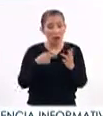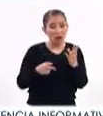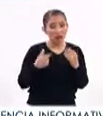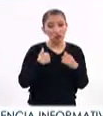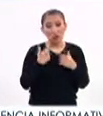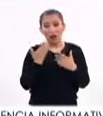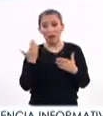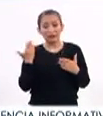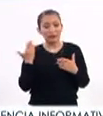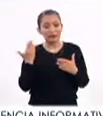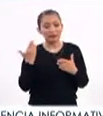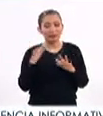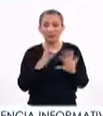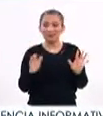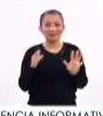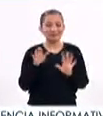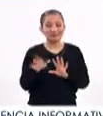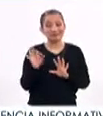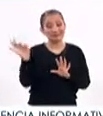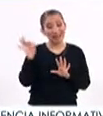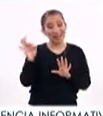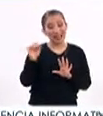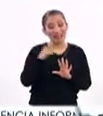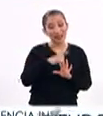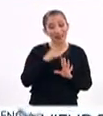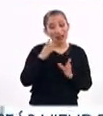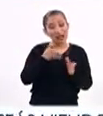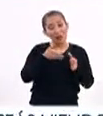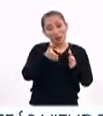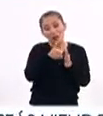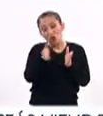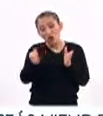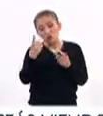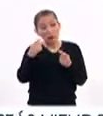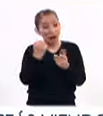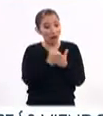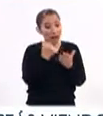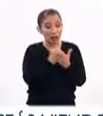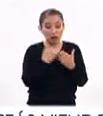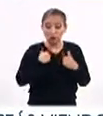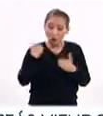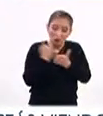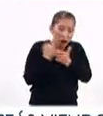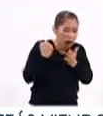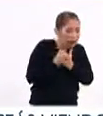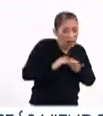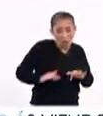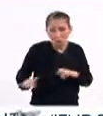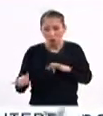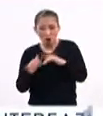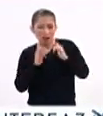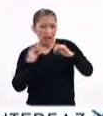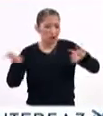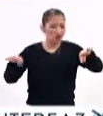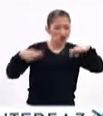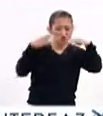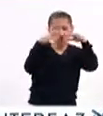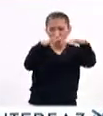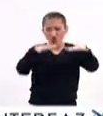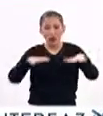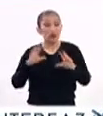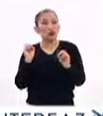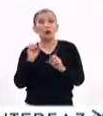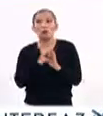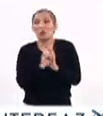yo me planteaba, sí, quizás hay también varios caminos en la música, no es necesariamente me tengo que hacer un concertista, sino es,